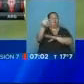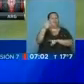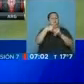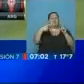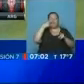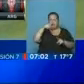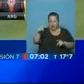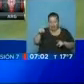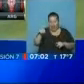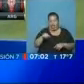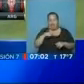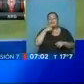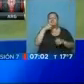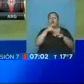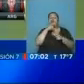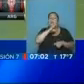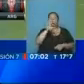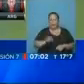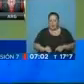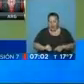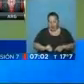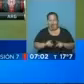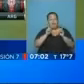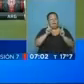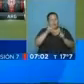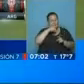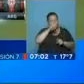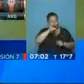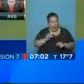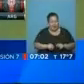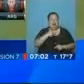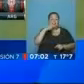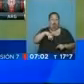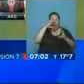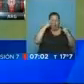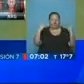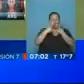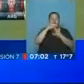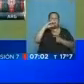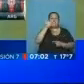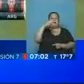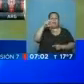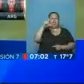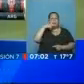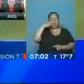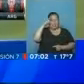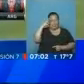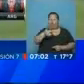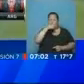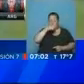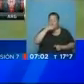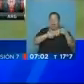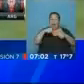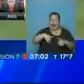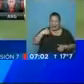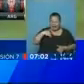las semifinales de la Sudamericana. Por la misma copa, River se medirá esta noche con Chapecoense. El domingo, por el torneo